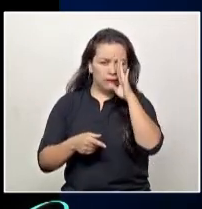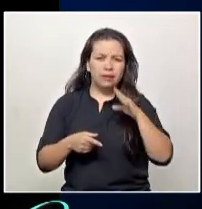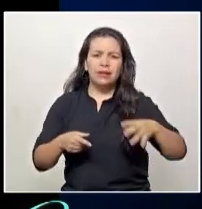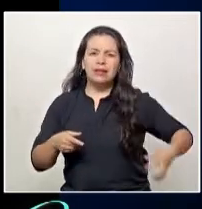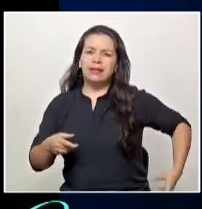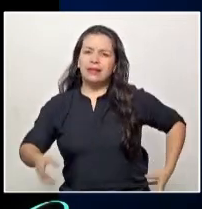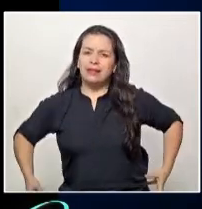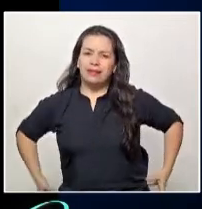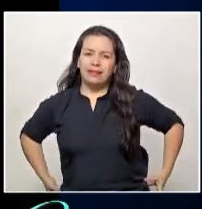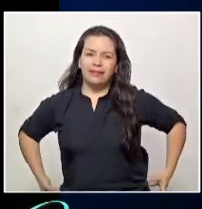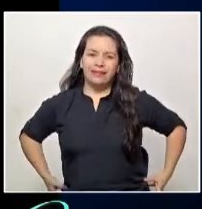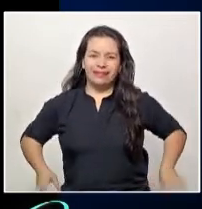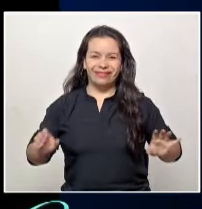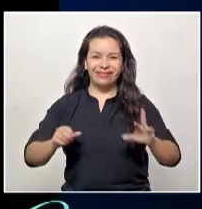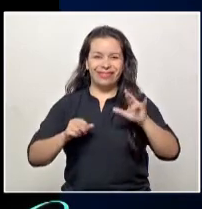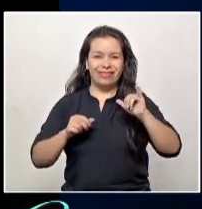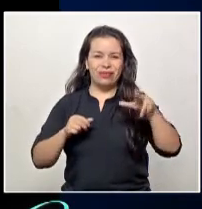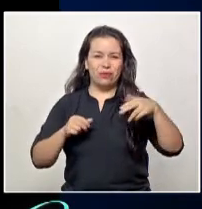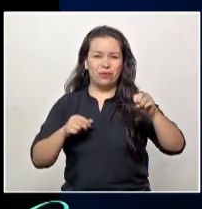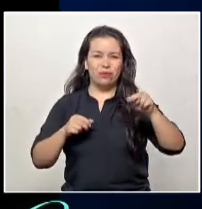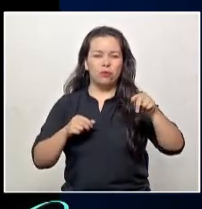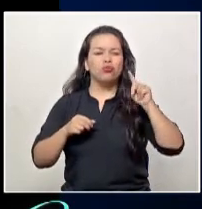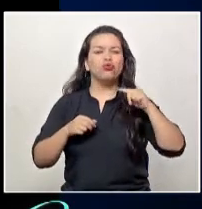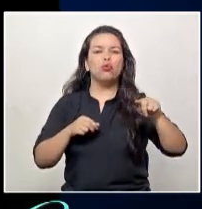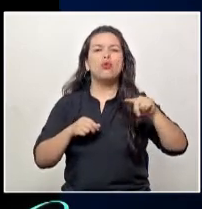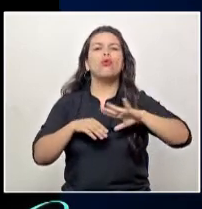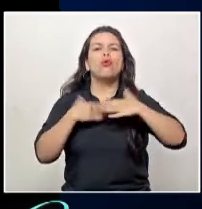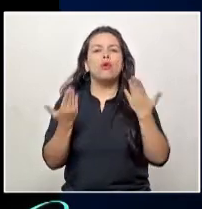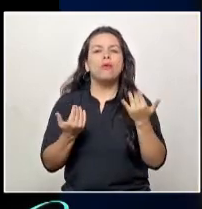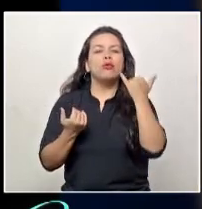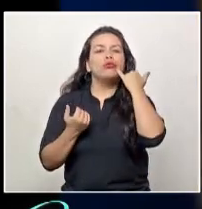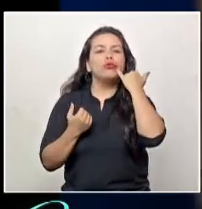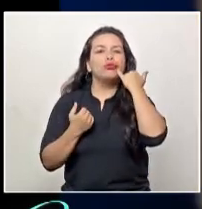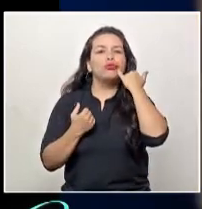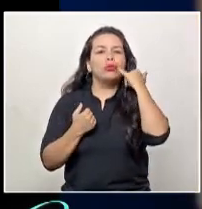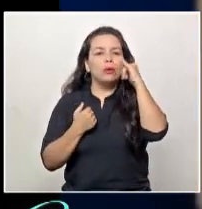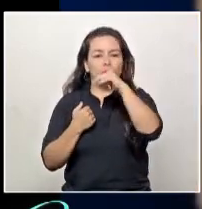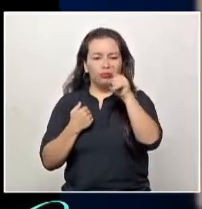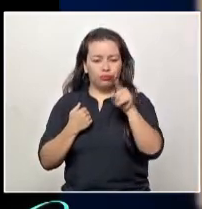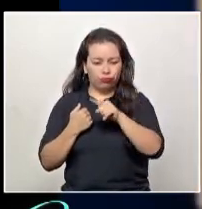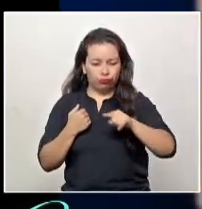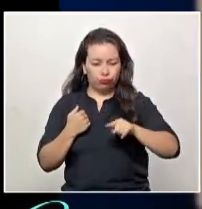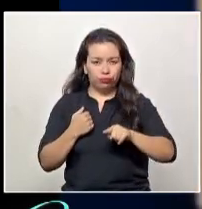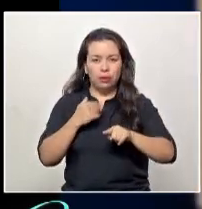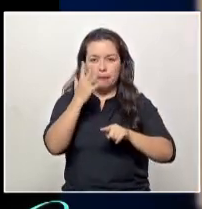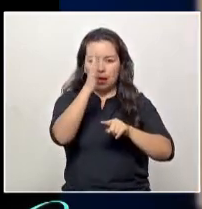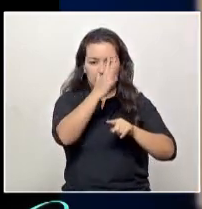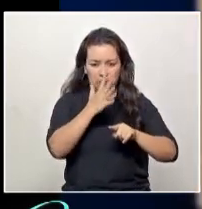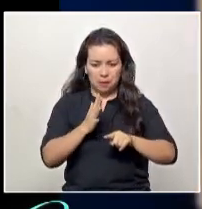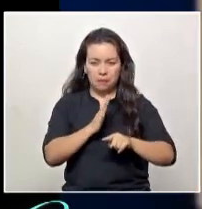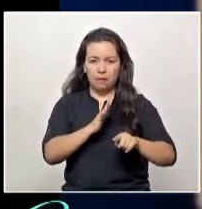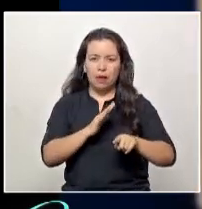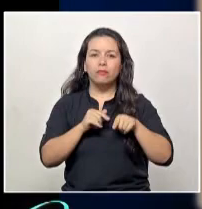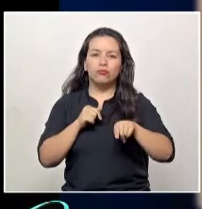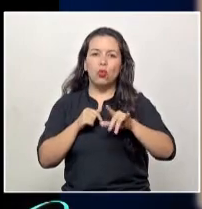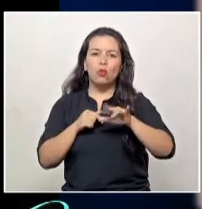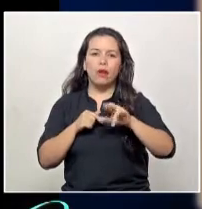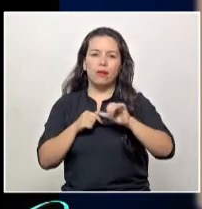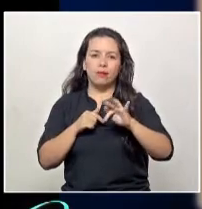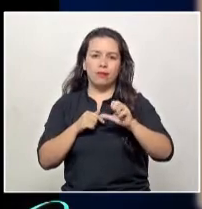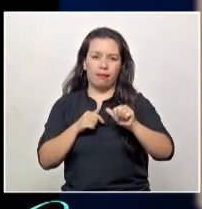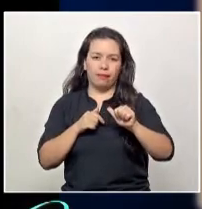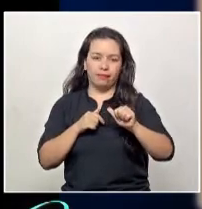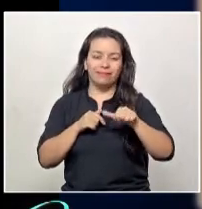está mostrando básicamente es cómo se forma la orina y baja por ese tubo amarillo que se llama la uretra. Pero ahí no es el problema. Esto es